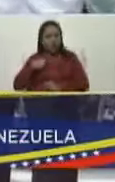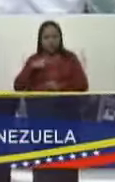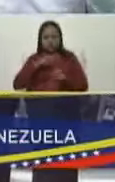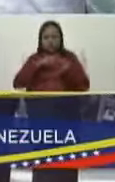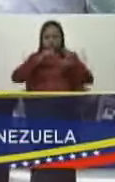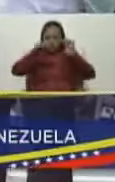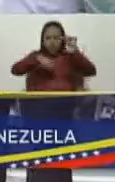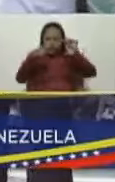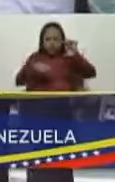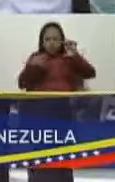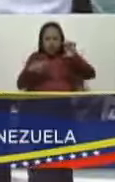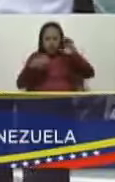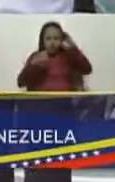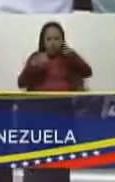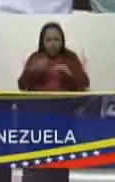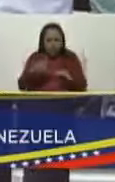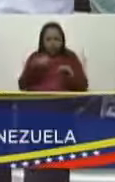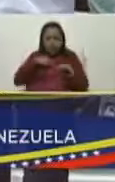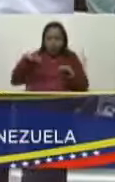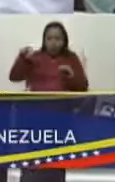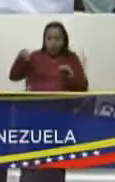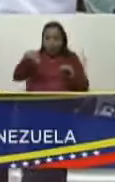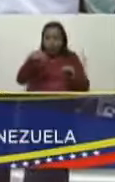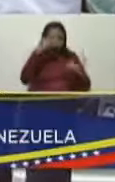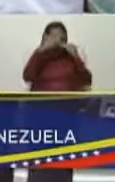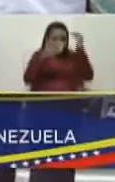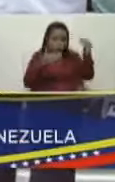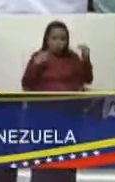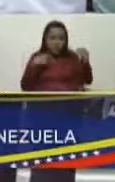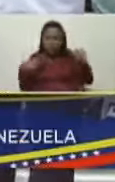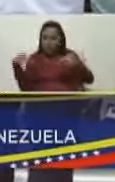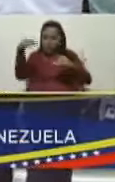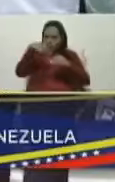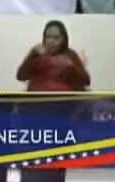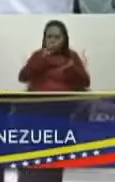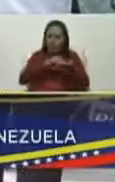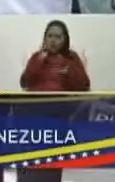saludé. Y cuando me voy montando, veo una barbería